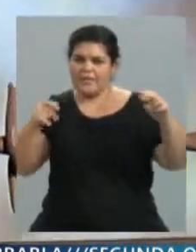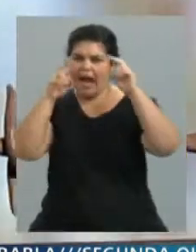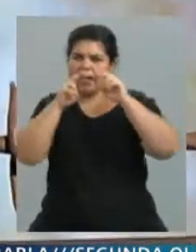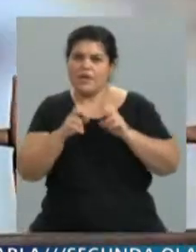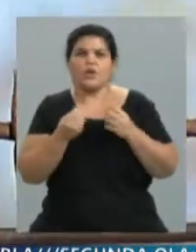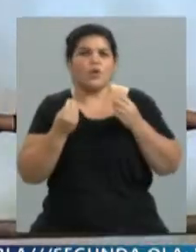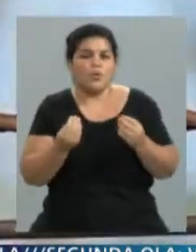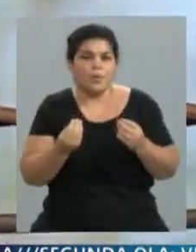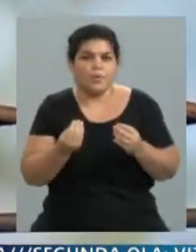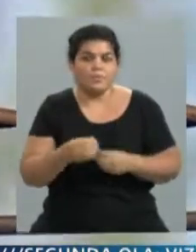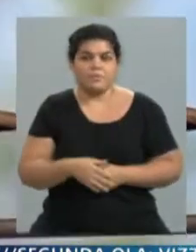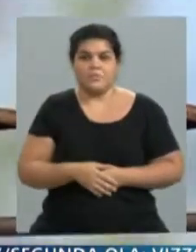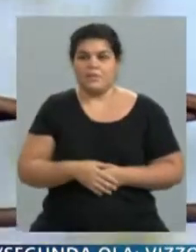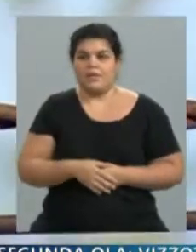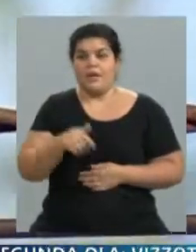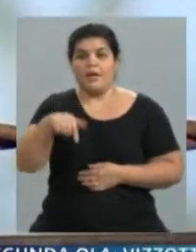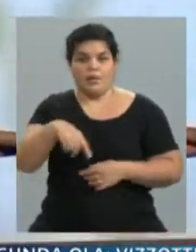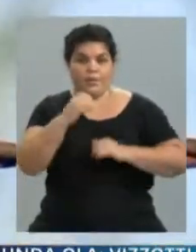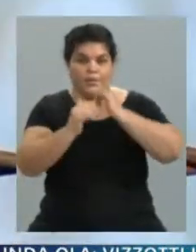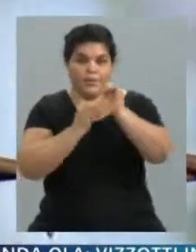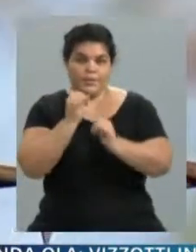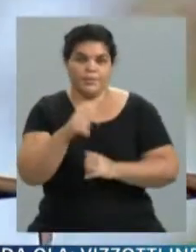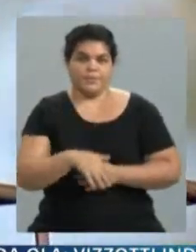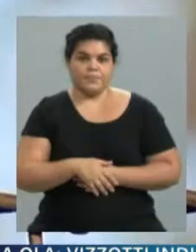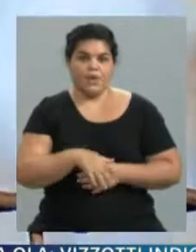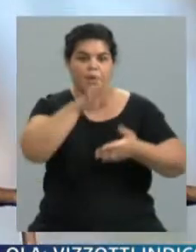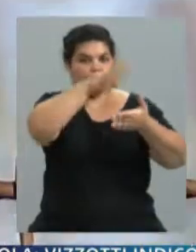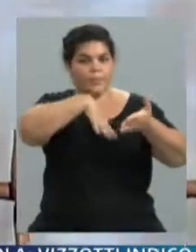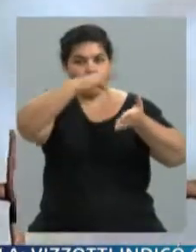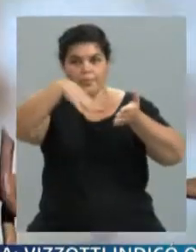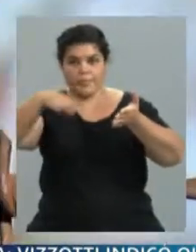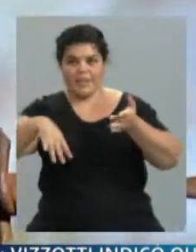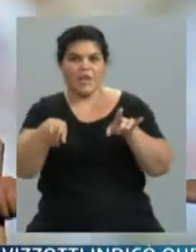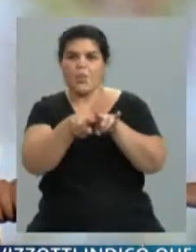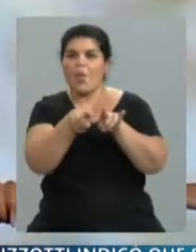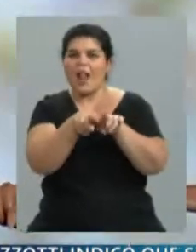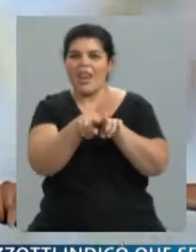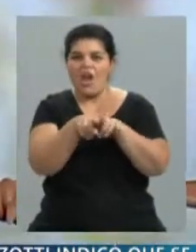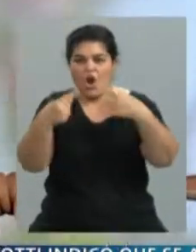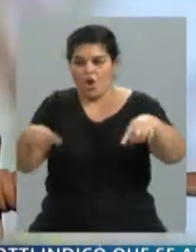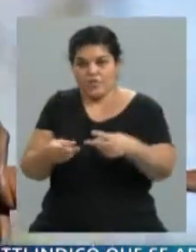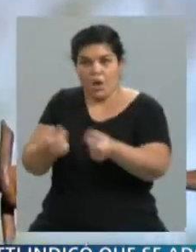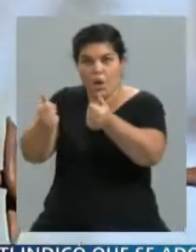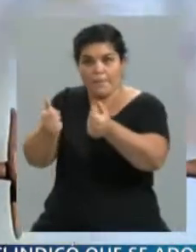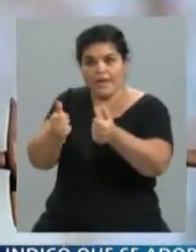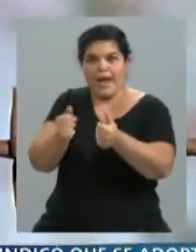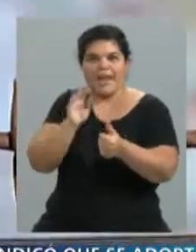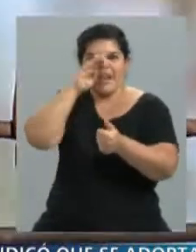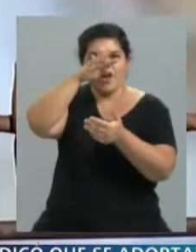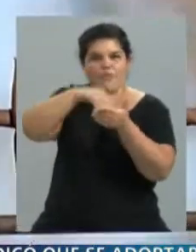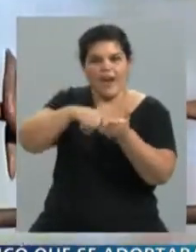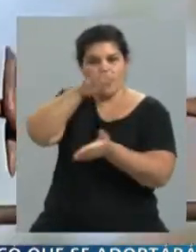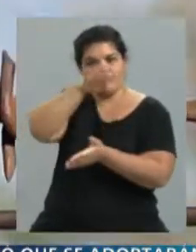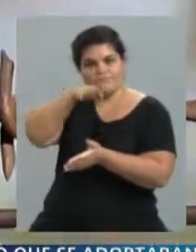se llama código de barra, es como el mismo que se identifica para los productos, que es único y universal, digamos, el